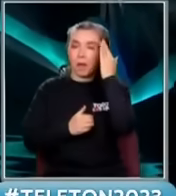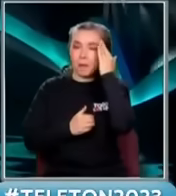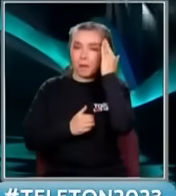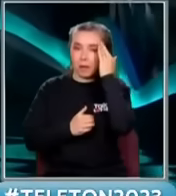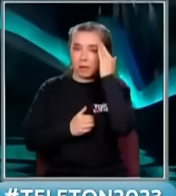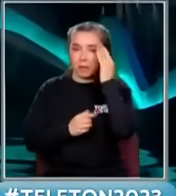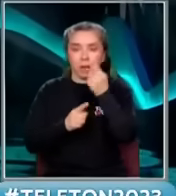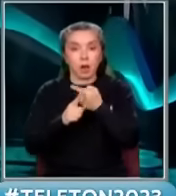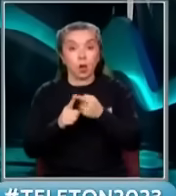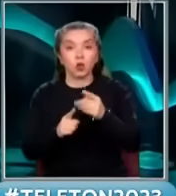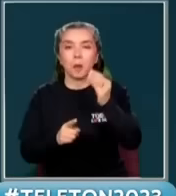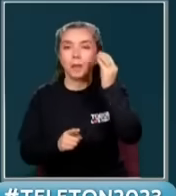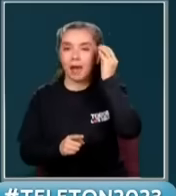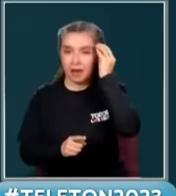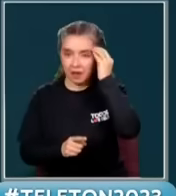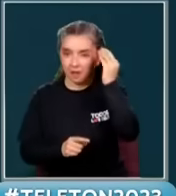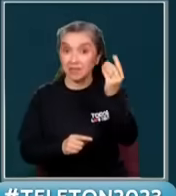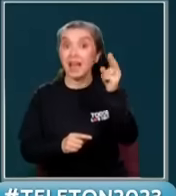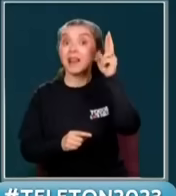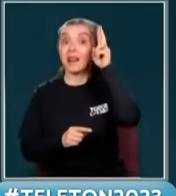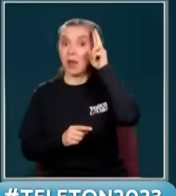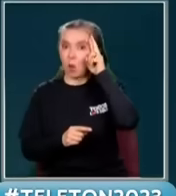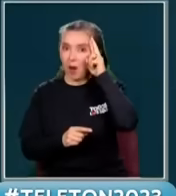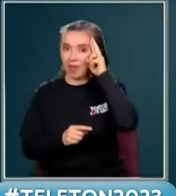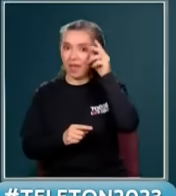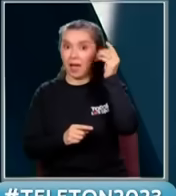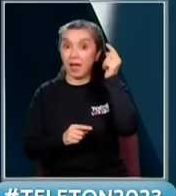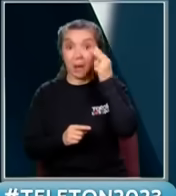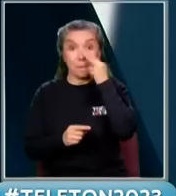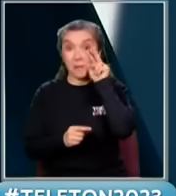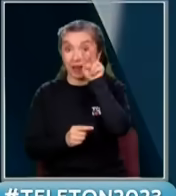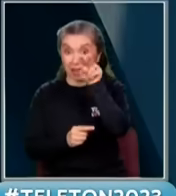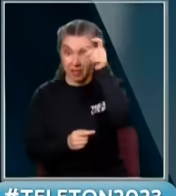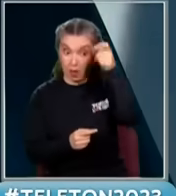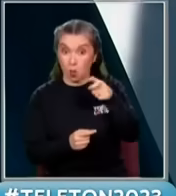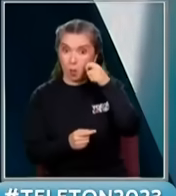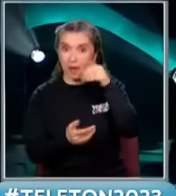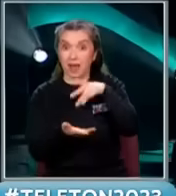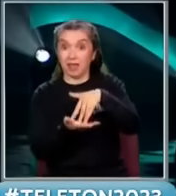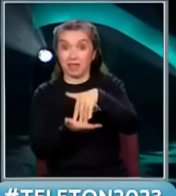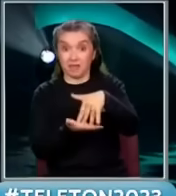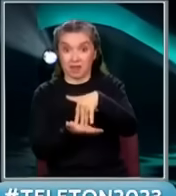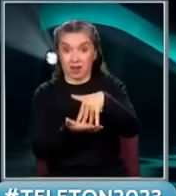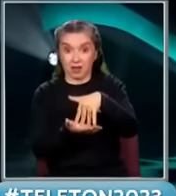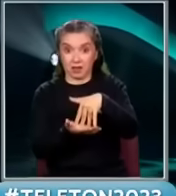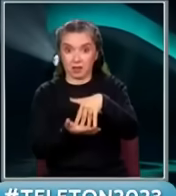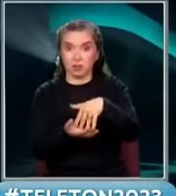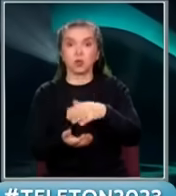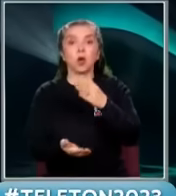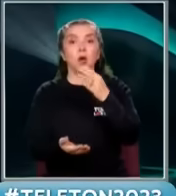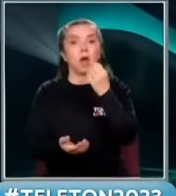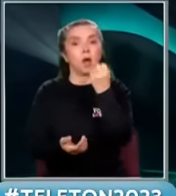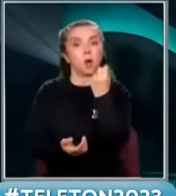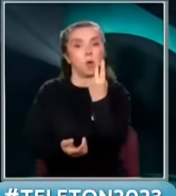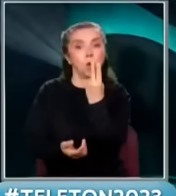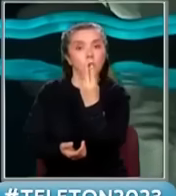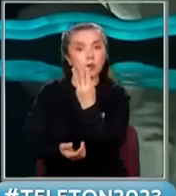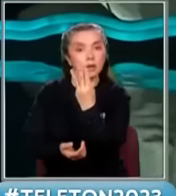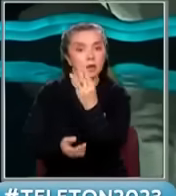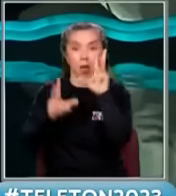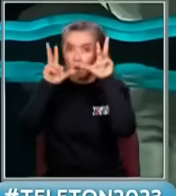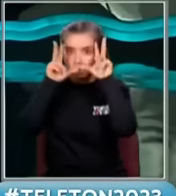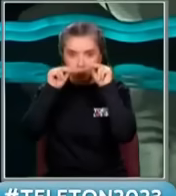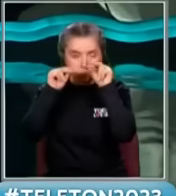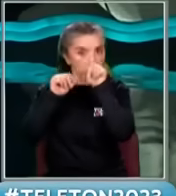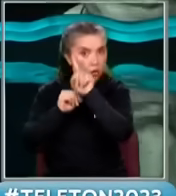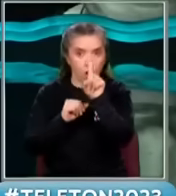son recordatorios de la fragilidad de la percepción humana. Voy a contar hasta 3. No pestañeen